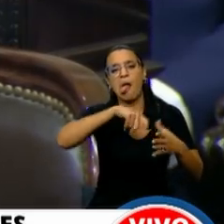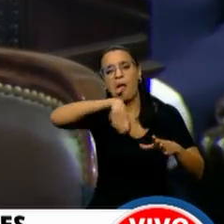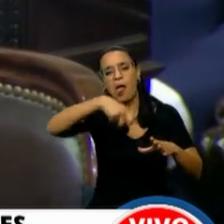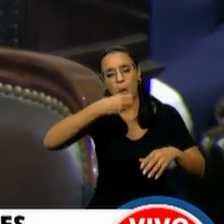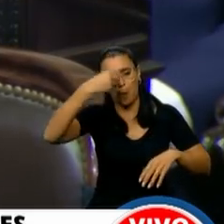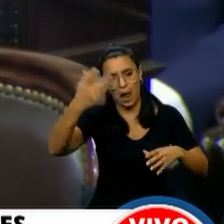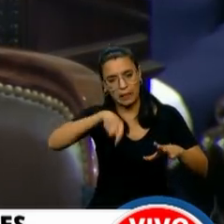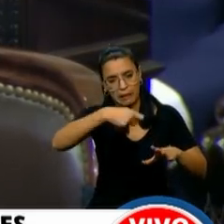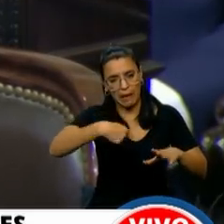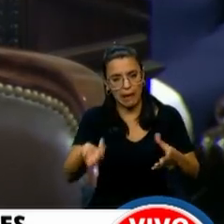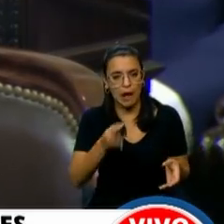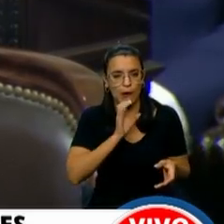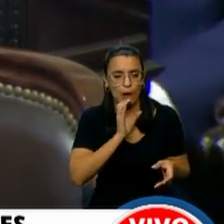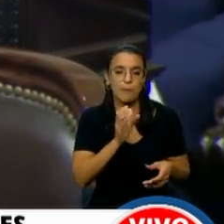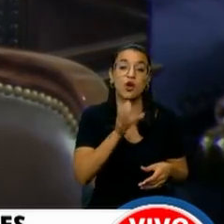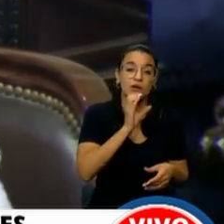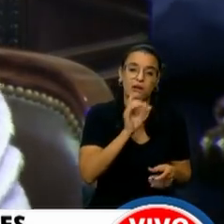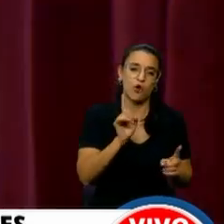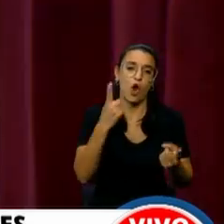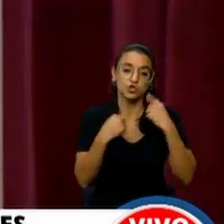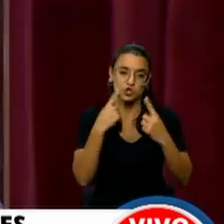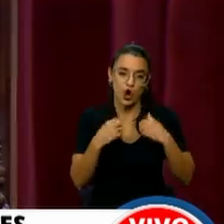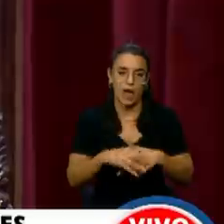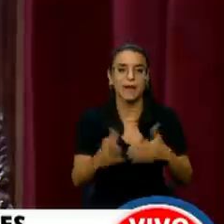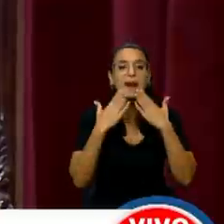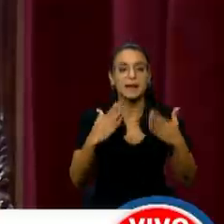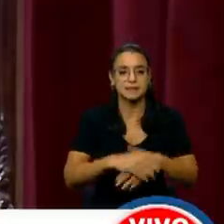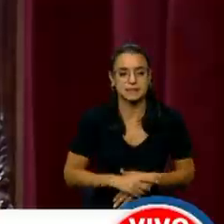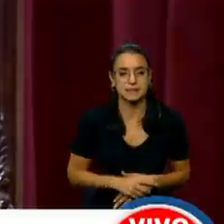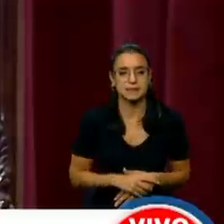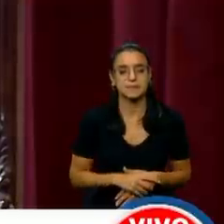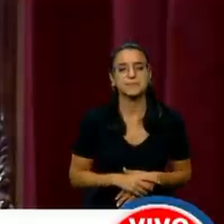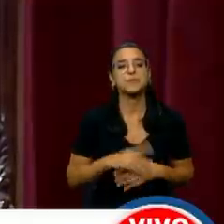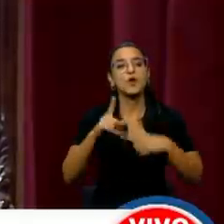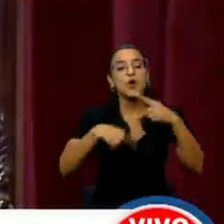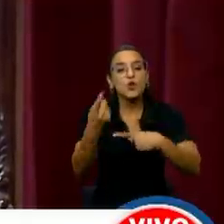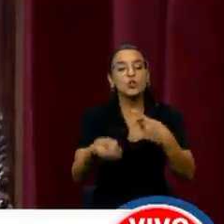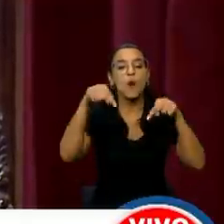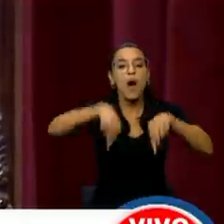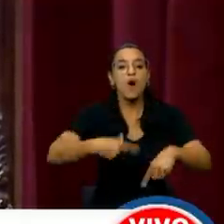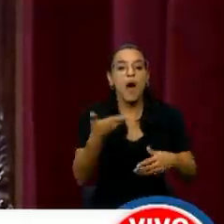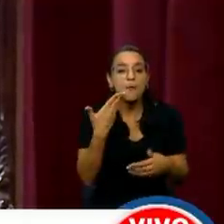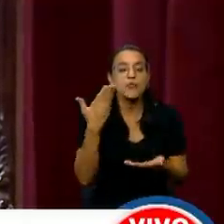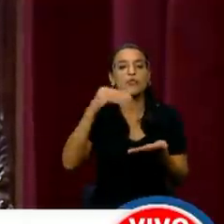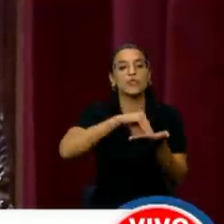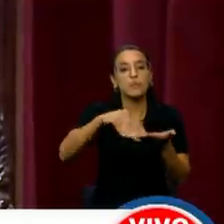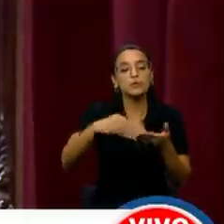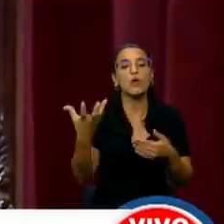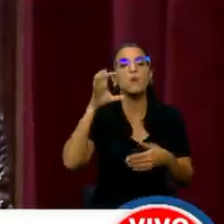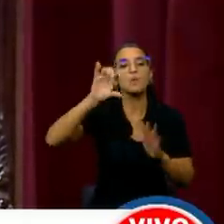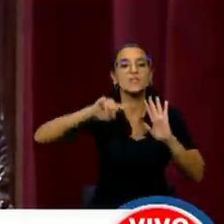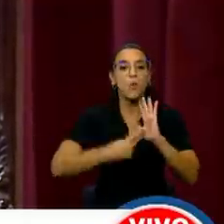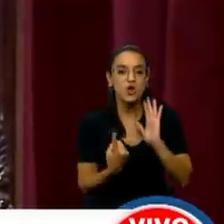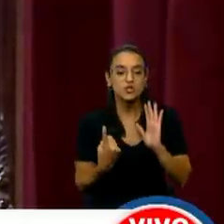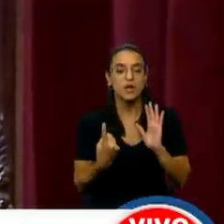caricatura pero no hace reír atesorar gracia de época continúo en el uso de la palabra el diputado por la provincia de buenos